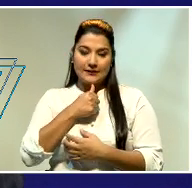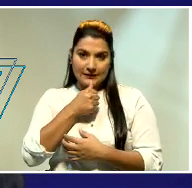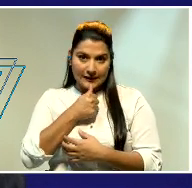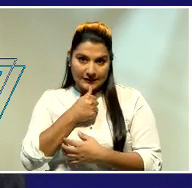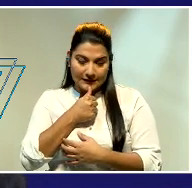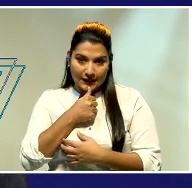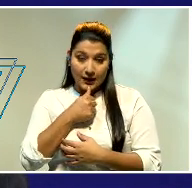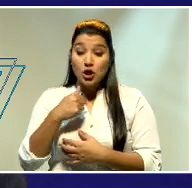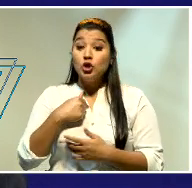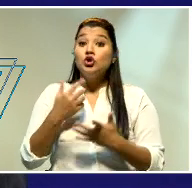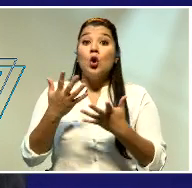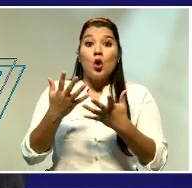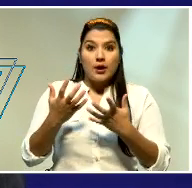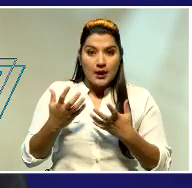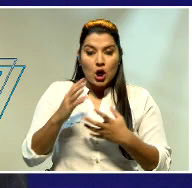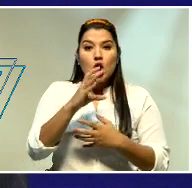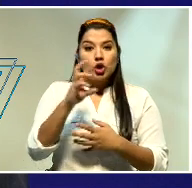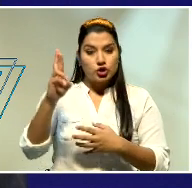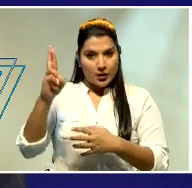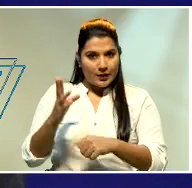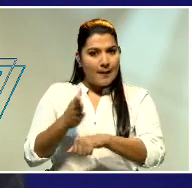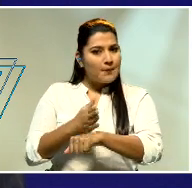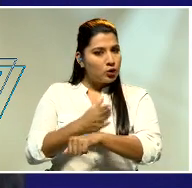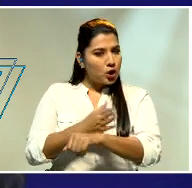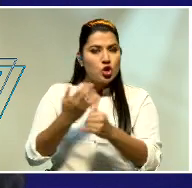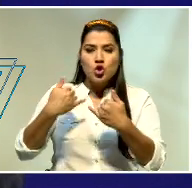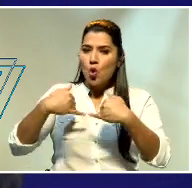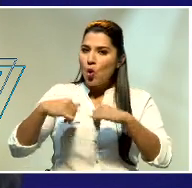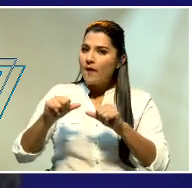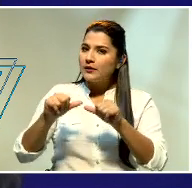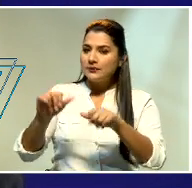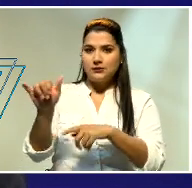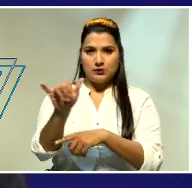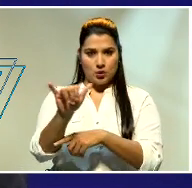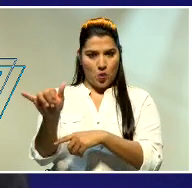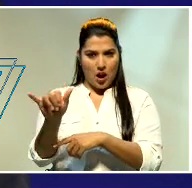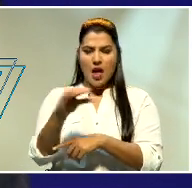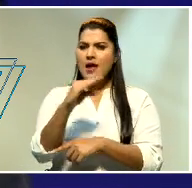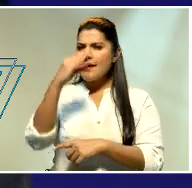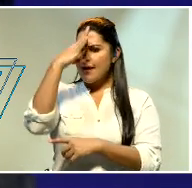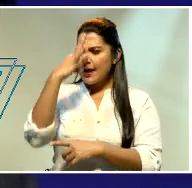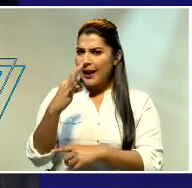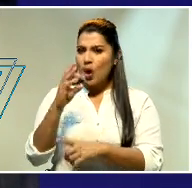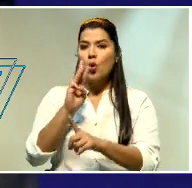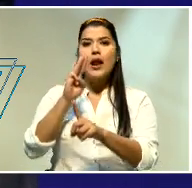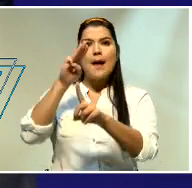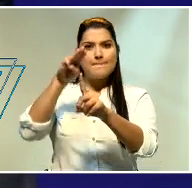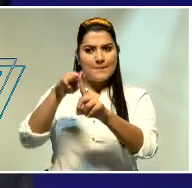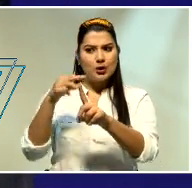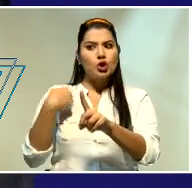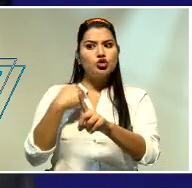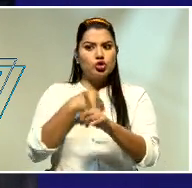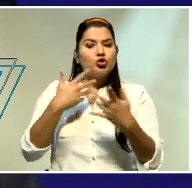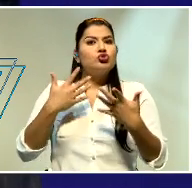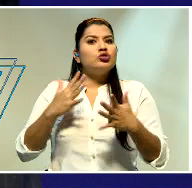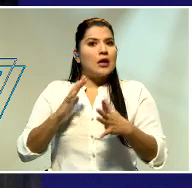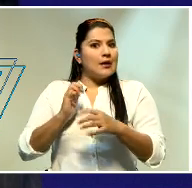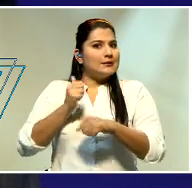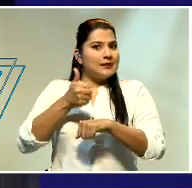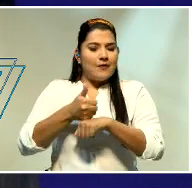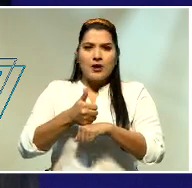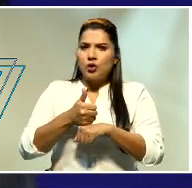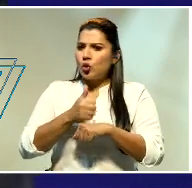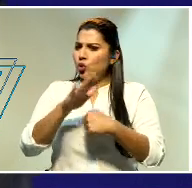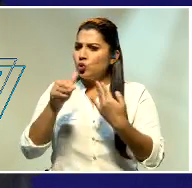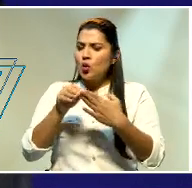Mi deseo de que Costa Rica esté mejor persiste igual y creo que las metas que nos hemos propuesto las hemos